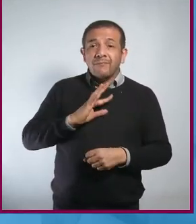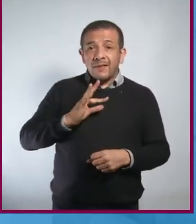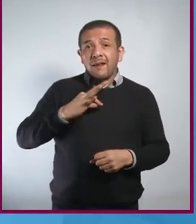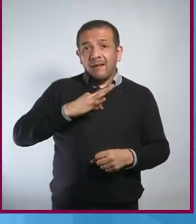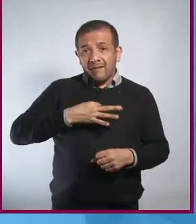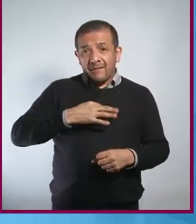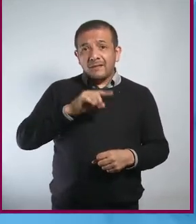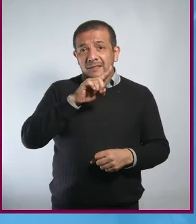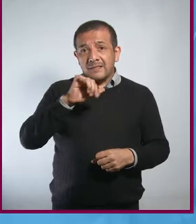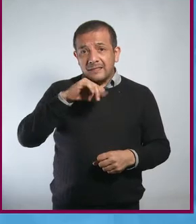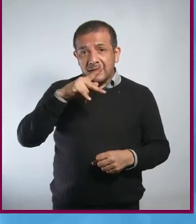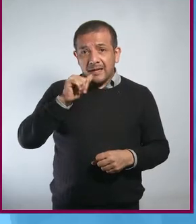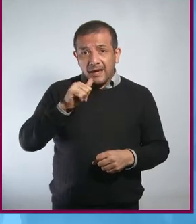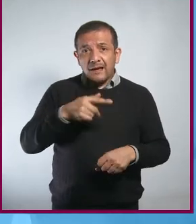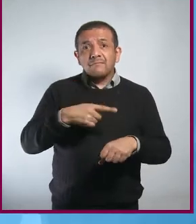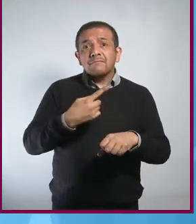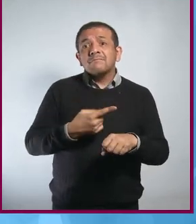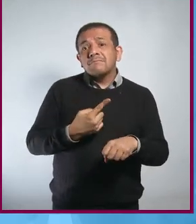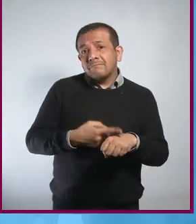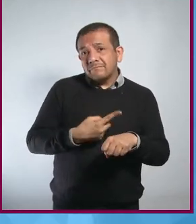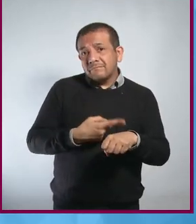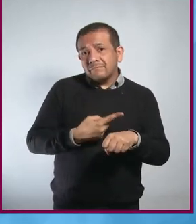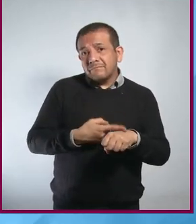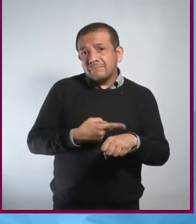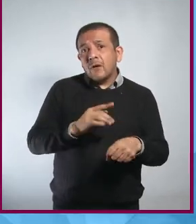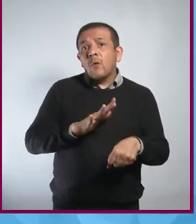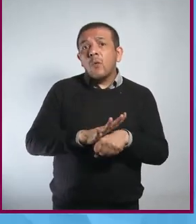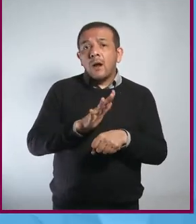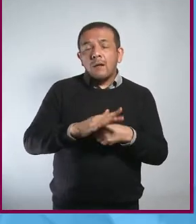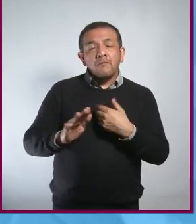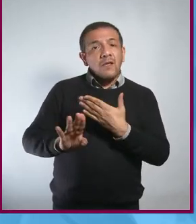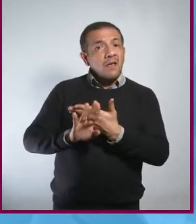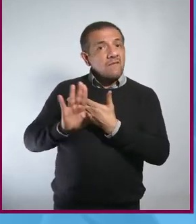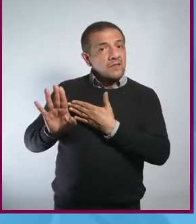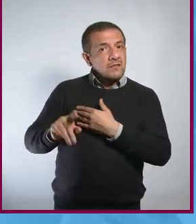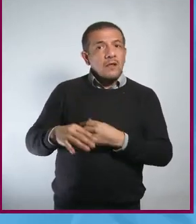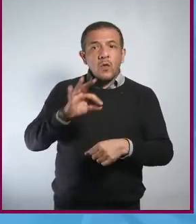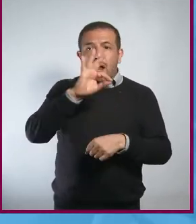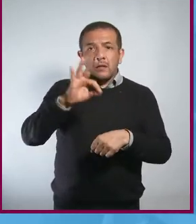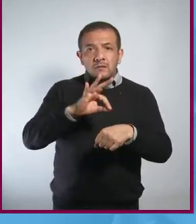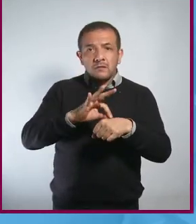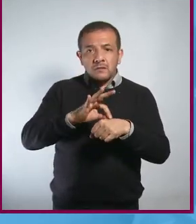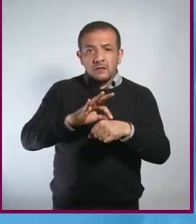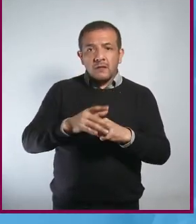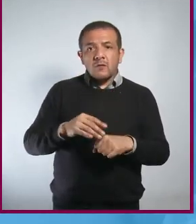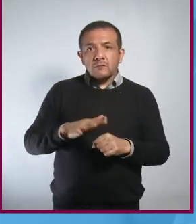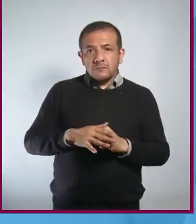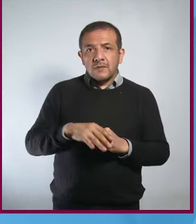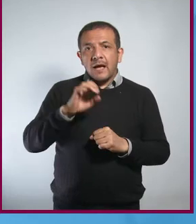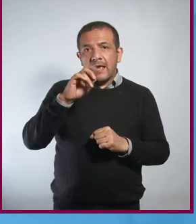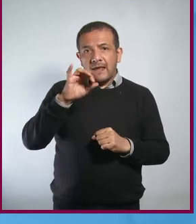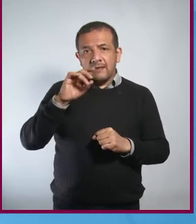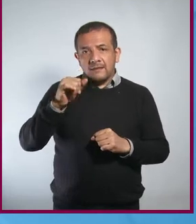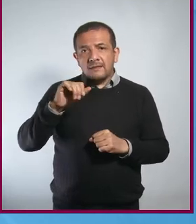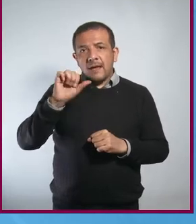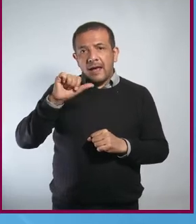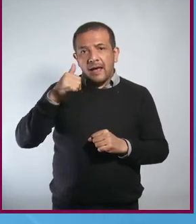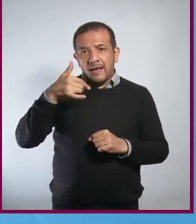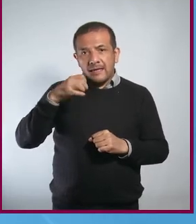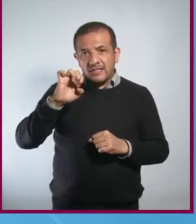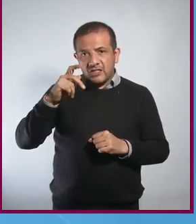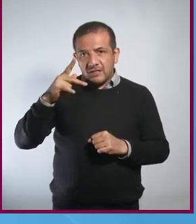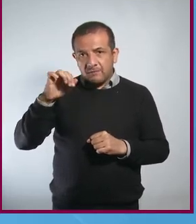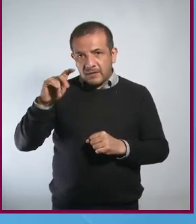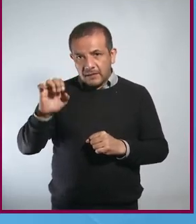virus del Zika se previene evitando la presencia y la picadura del zancudo Aedes aegypti. Para evitar